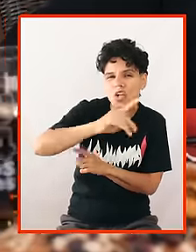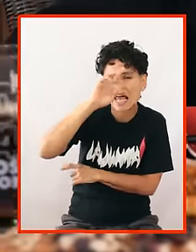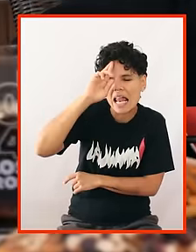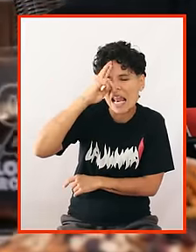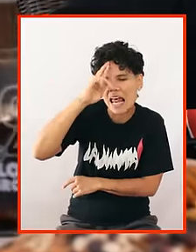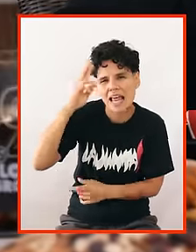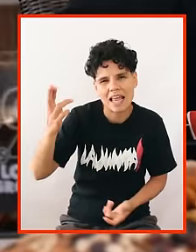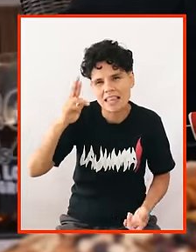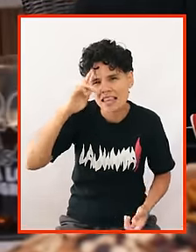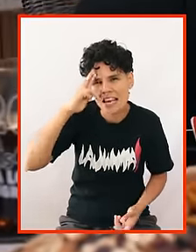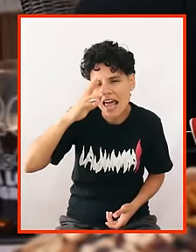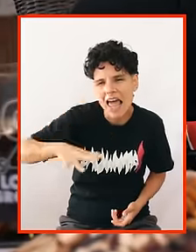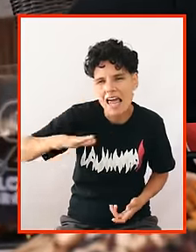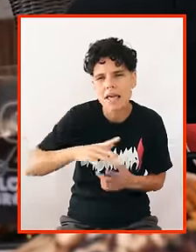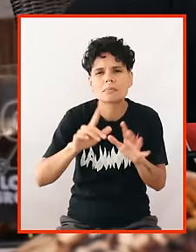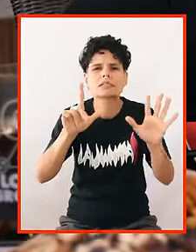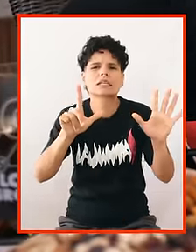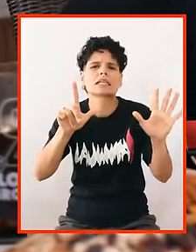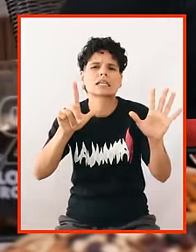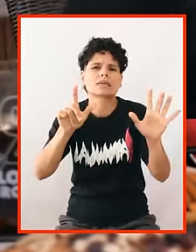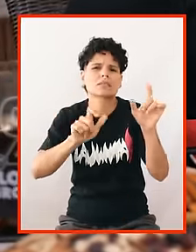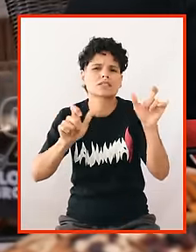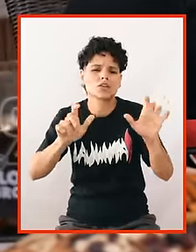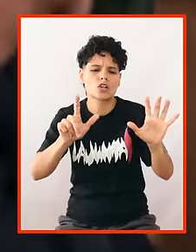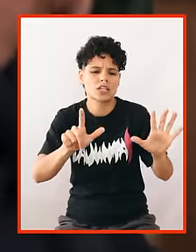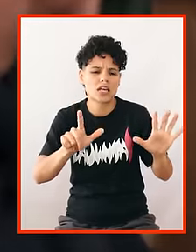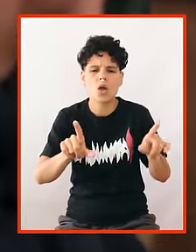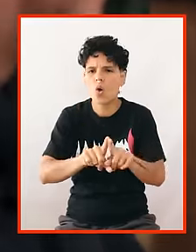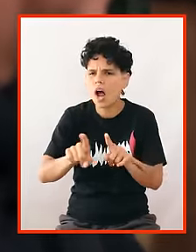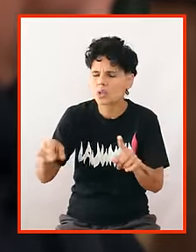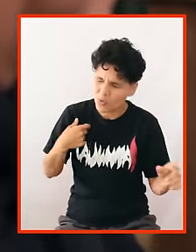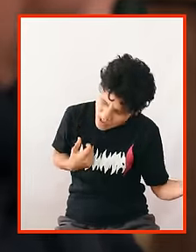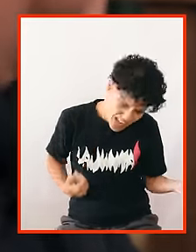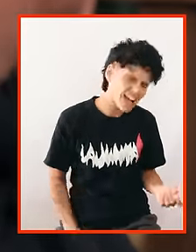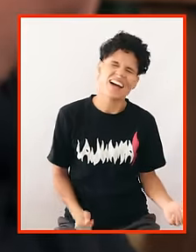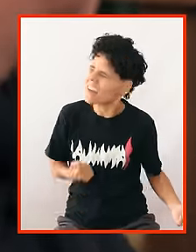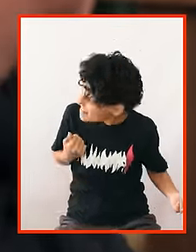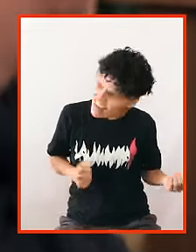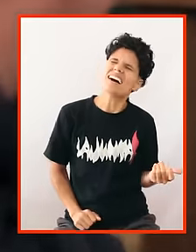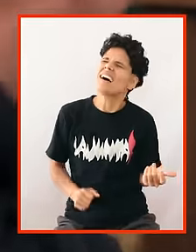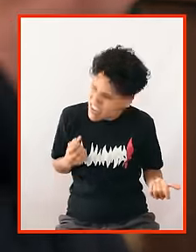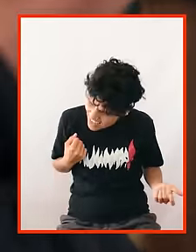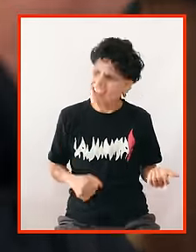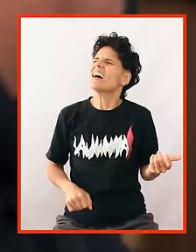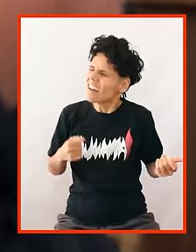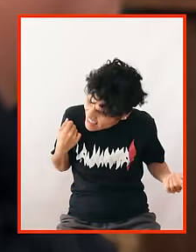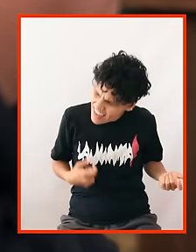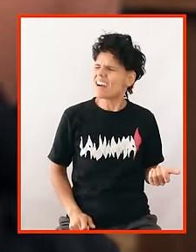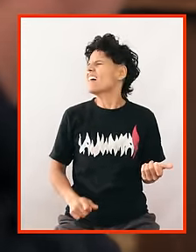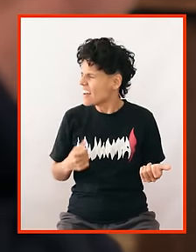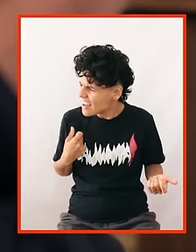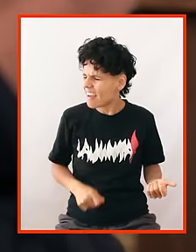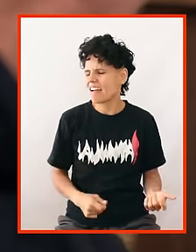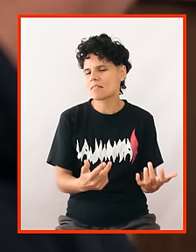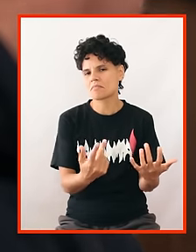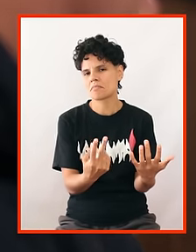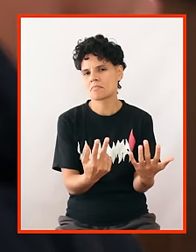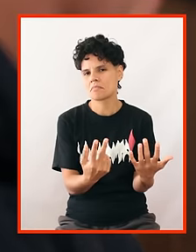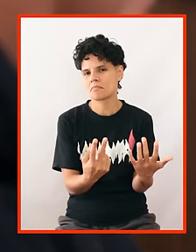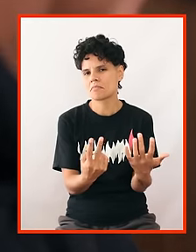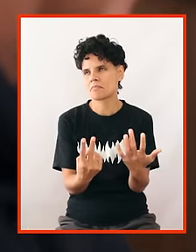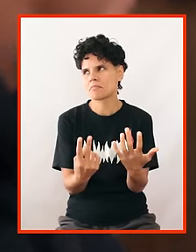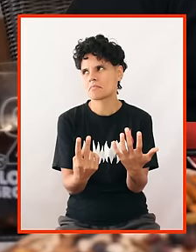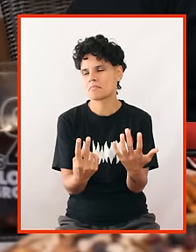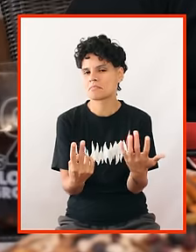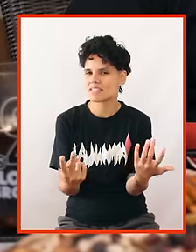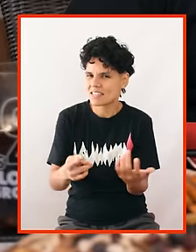la situación era muy ridícula. Porque obviamente también, o sea, estáis tocando para 7 personas y tenéis que ponerle color igual y todo. ¿Cachai? Pero ahí está